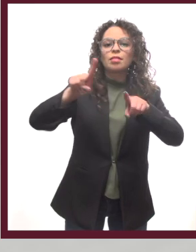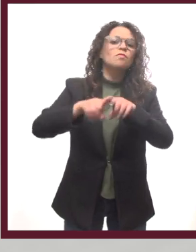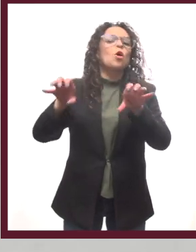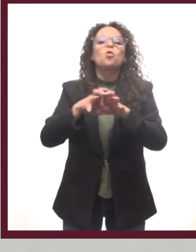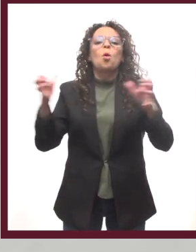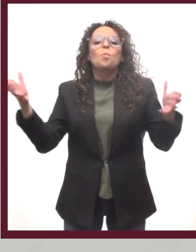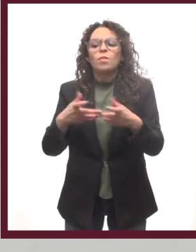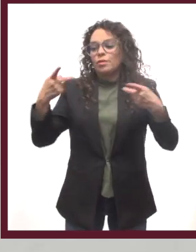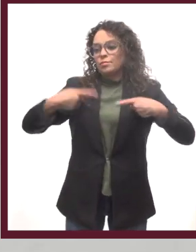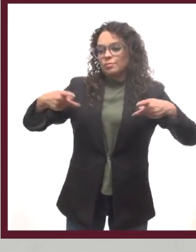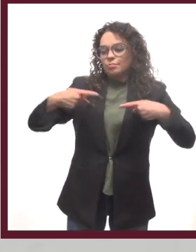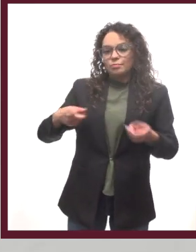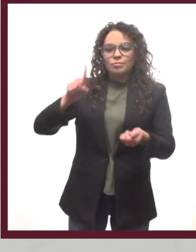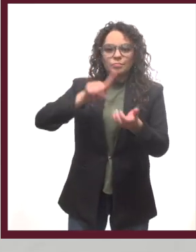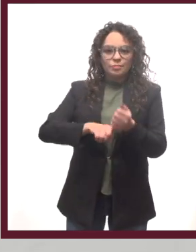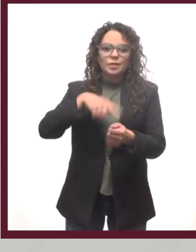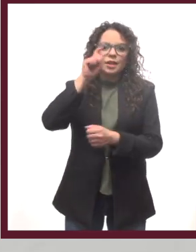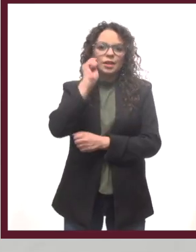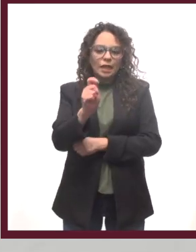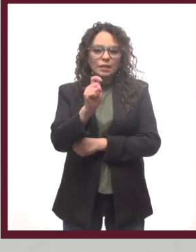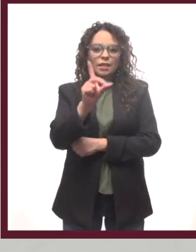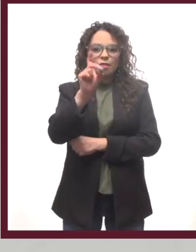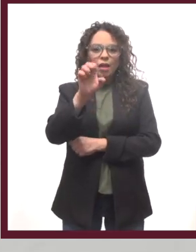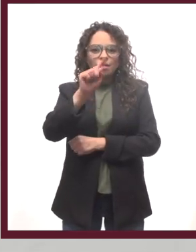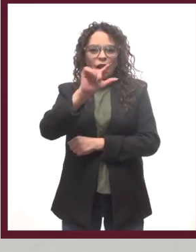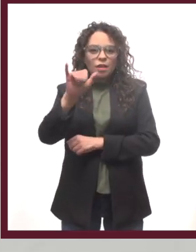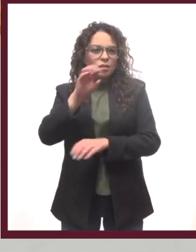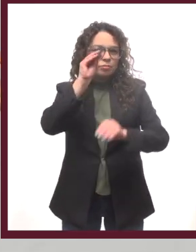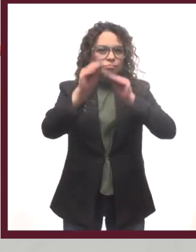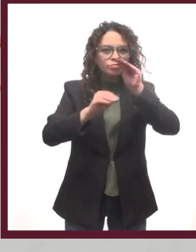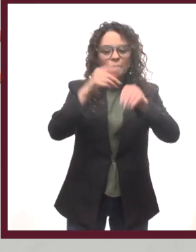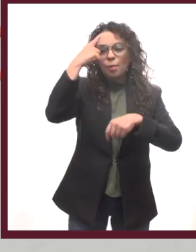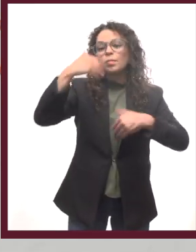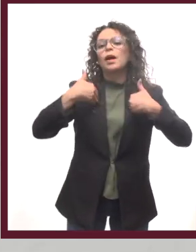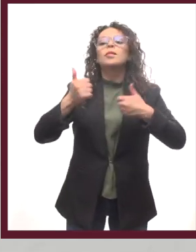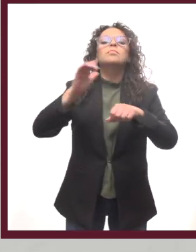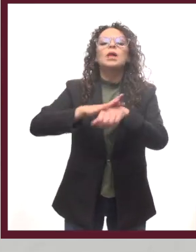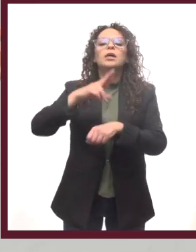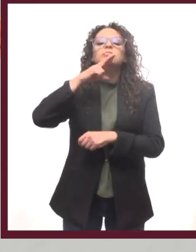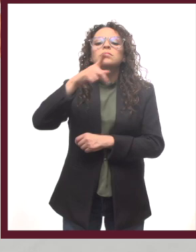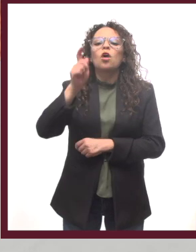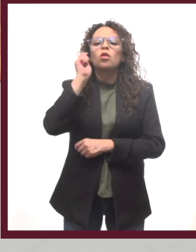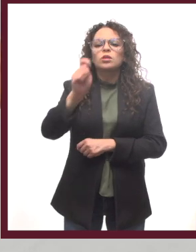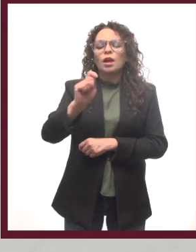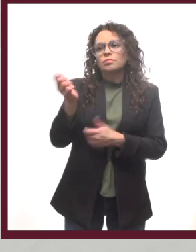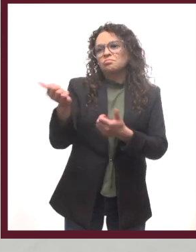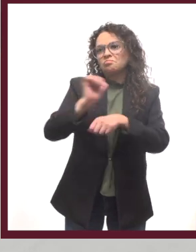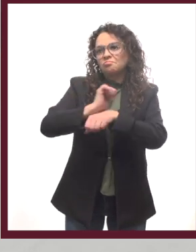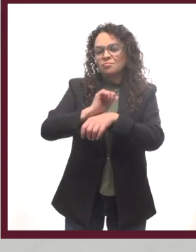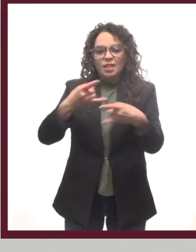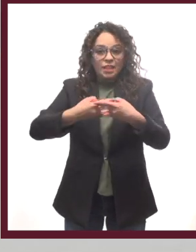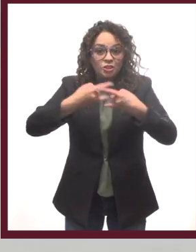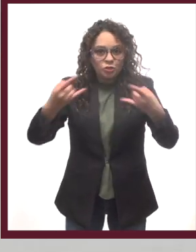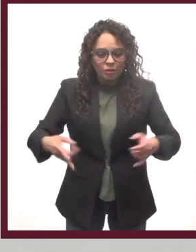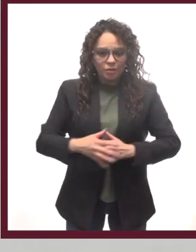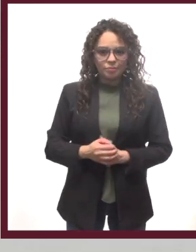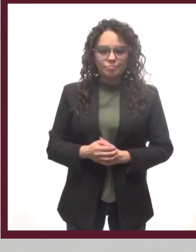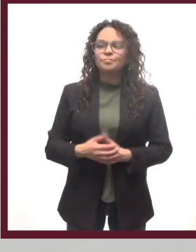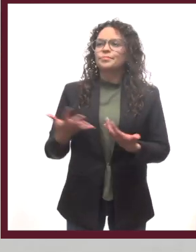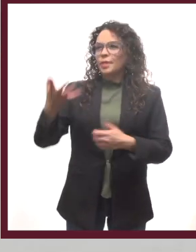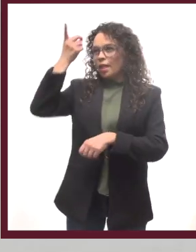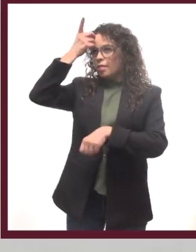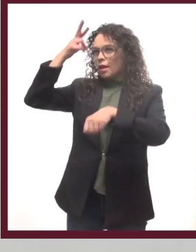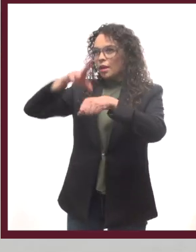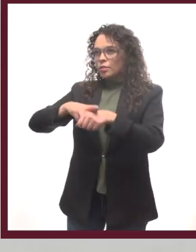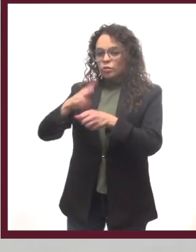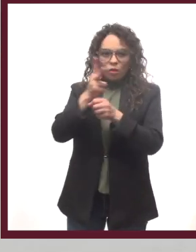distintas reacciones de los personajes o los detalles clave necesarios para entender mejor la acción. Digamos que el director